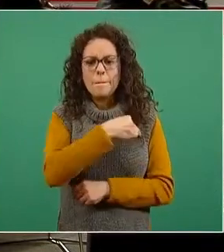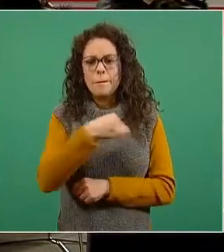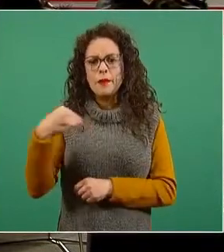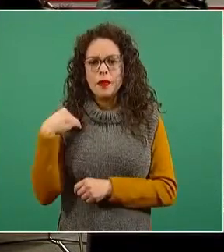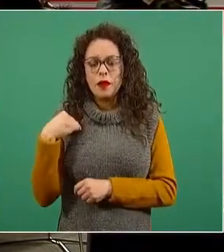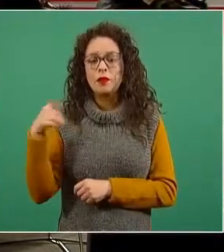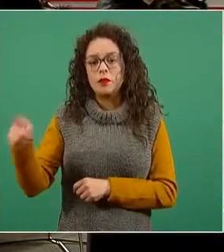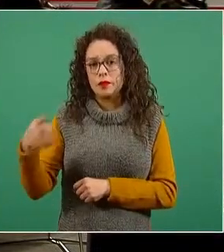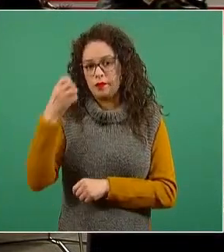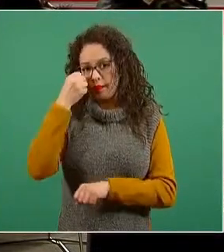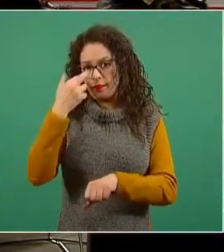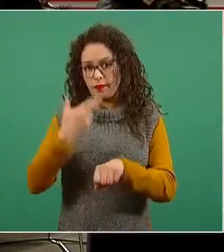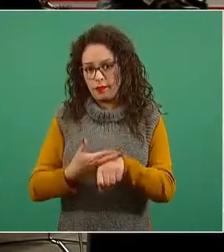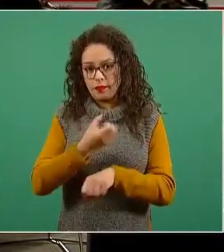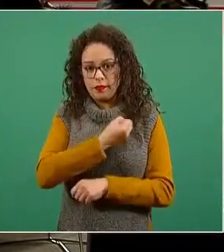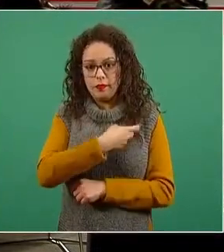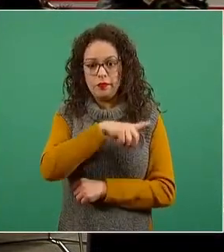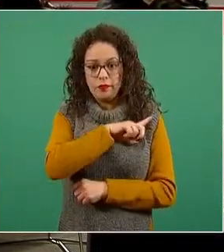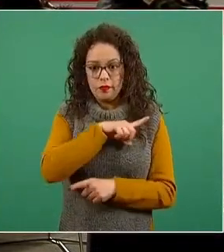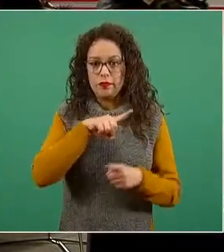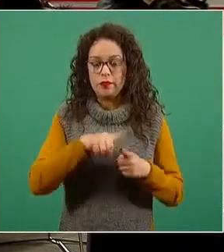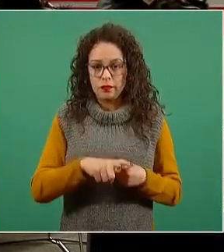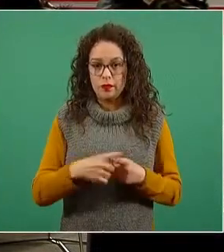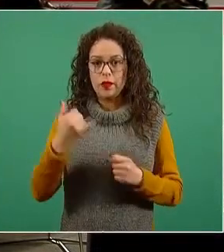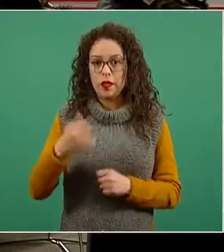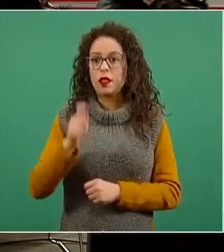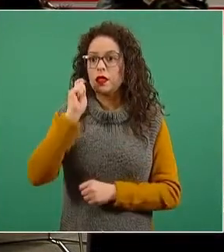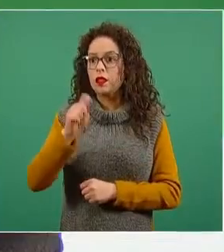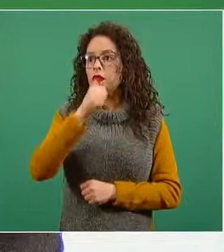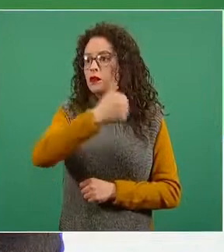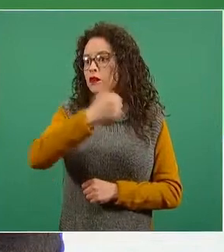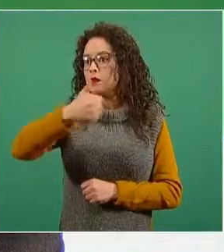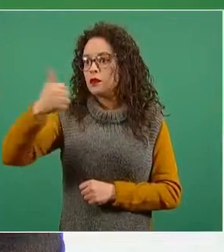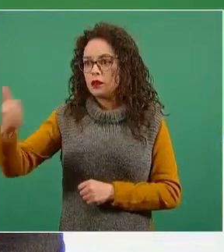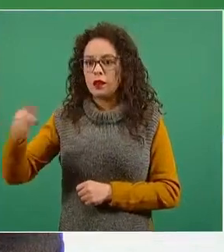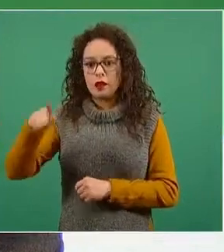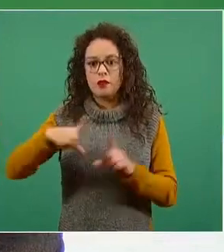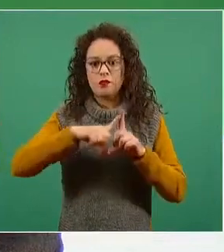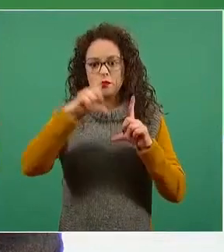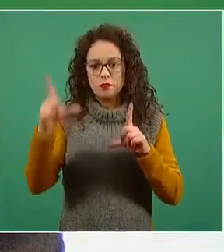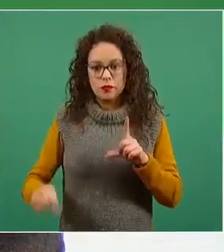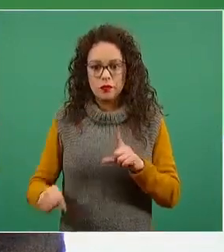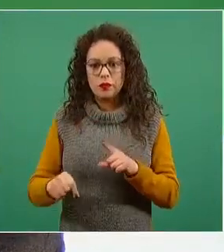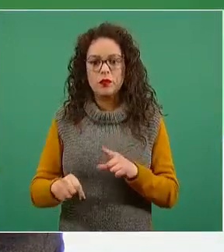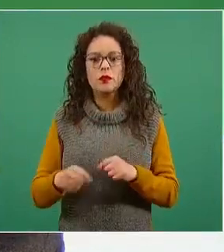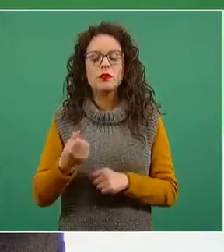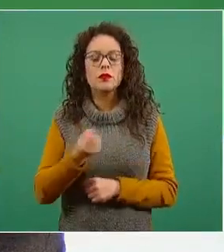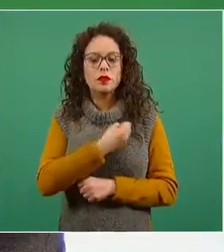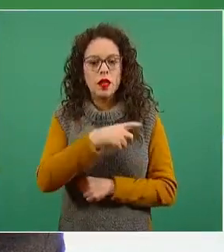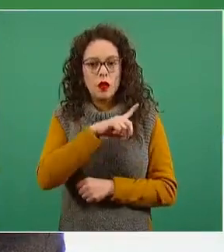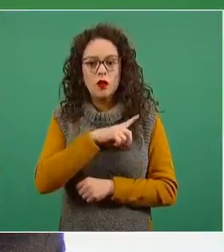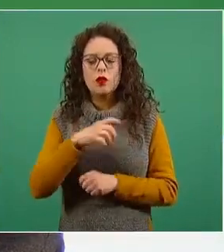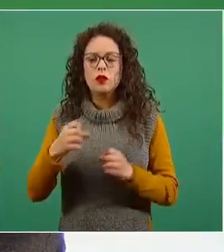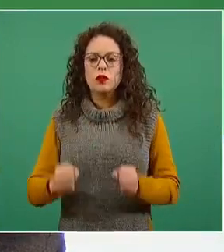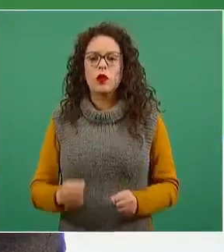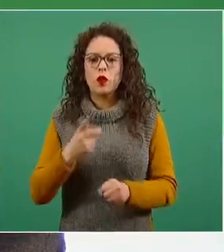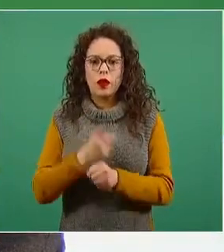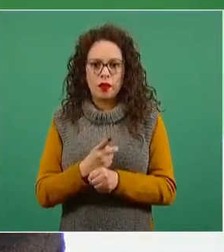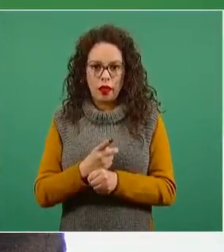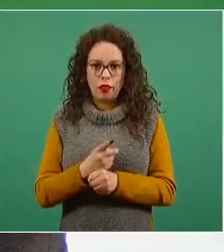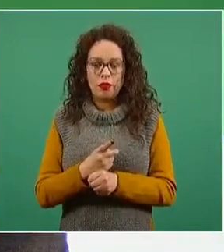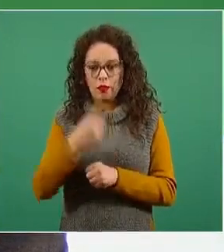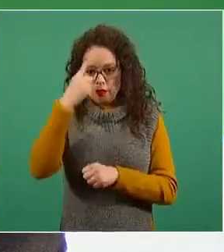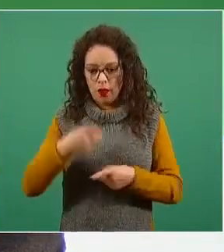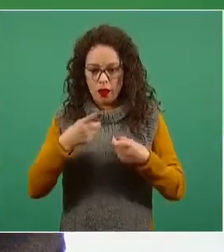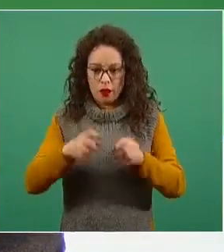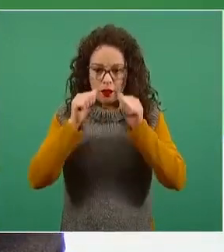y las personas titulares de las instituciones nacionales de salud y seguridad y asistencia social, IMSS, ISSSTE, los